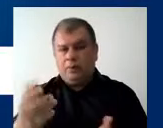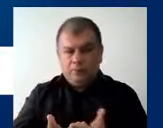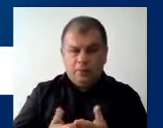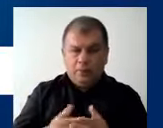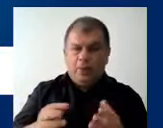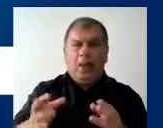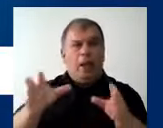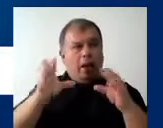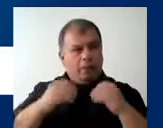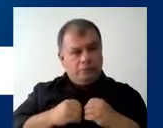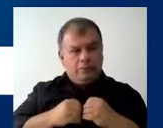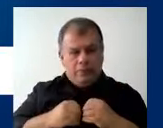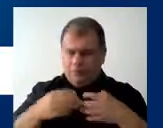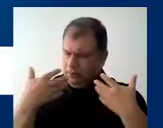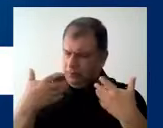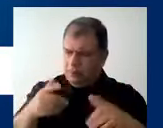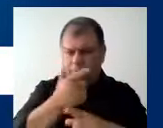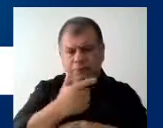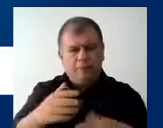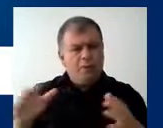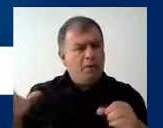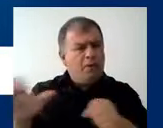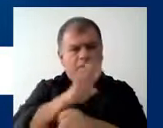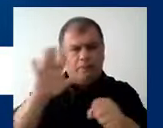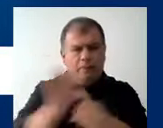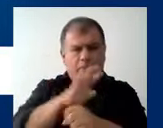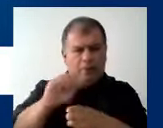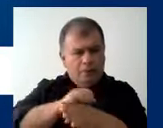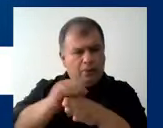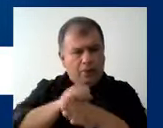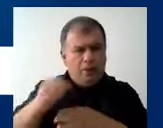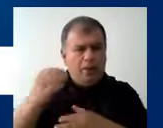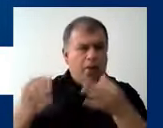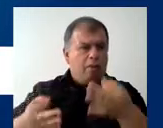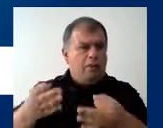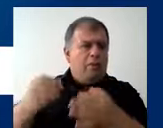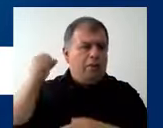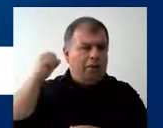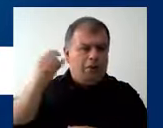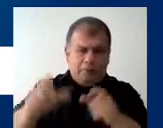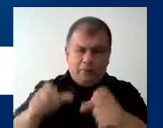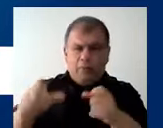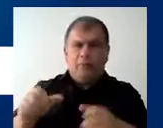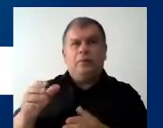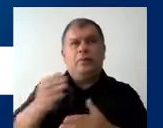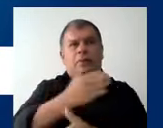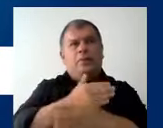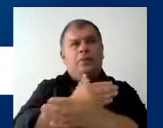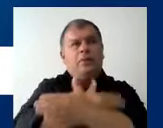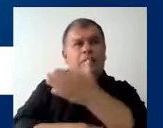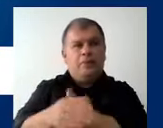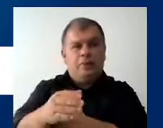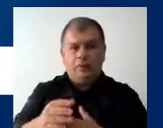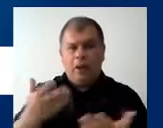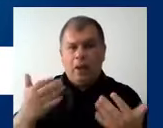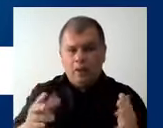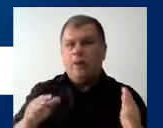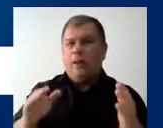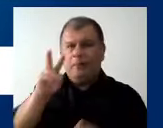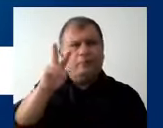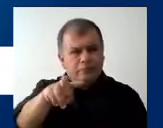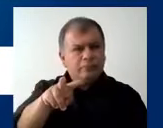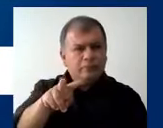se reconoció la plena capacidad jurídica de todas las personas con discapacidad. Entonces, encontrar hoy en